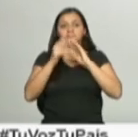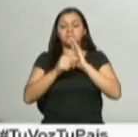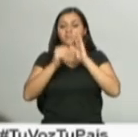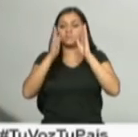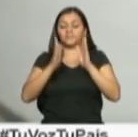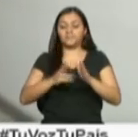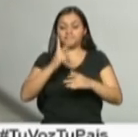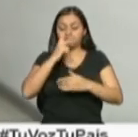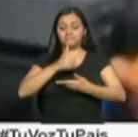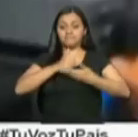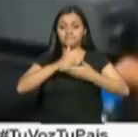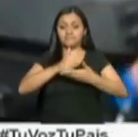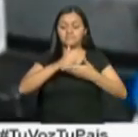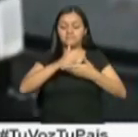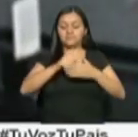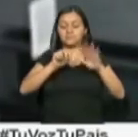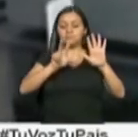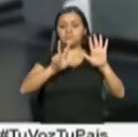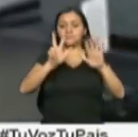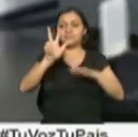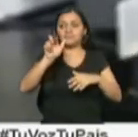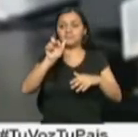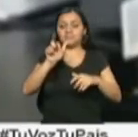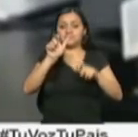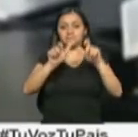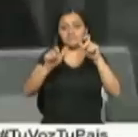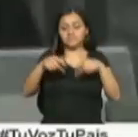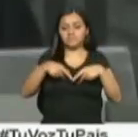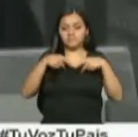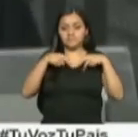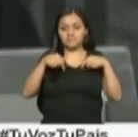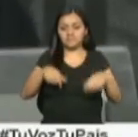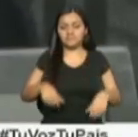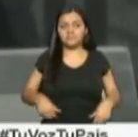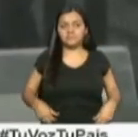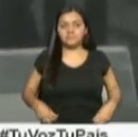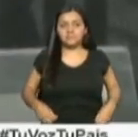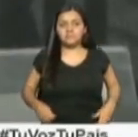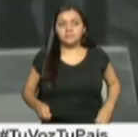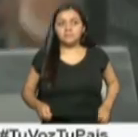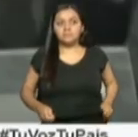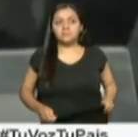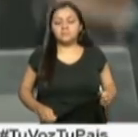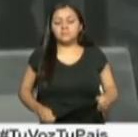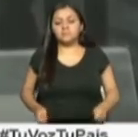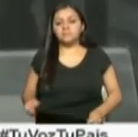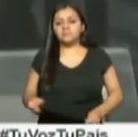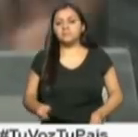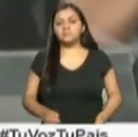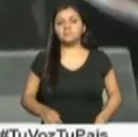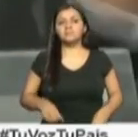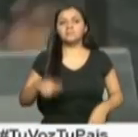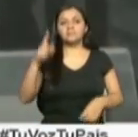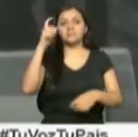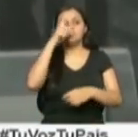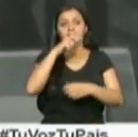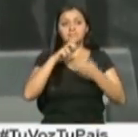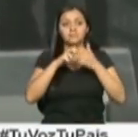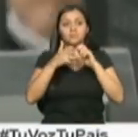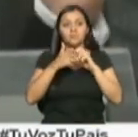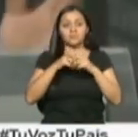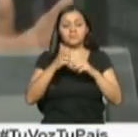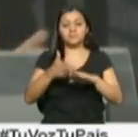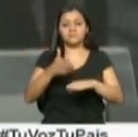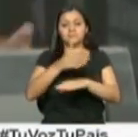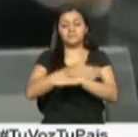Ciudadana, beneficia a más de 83.000 habitantes del sector. Las dificultades que teníamos en el pasado, como son de subir